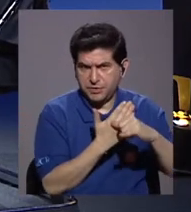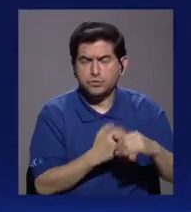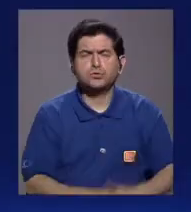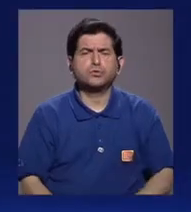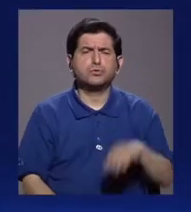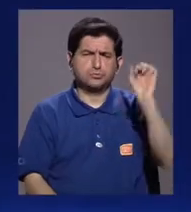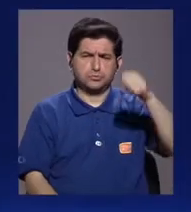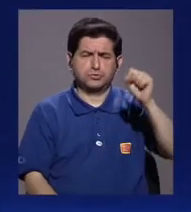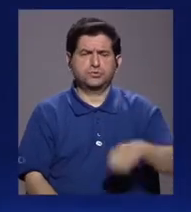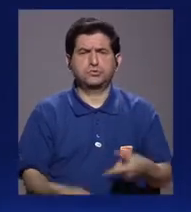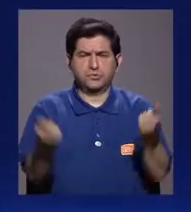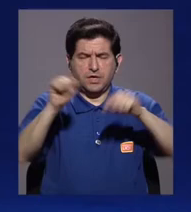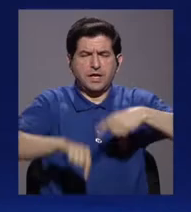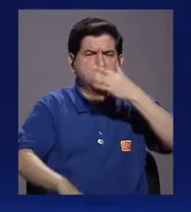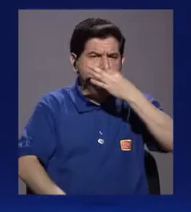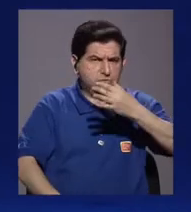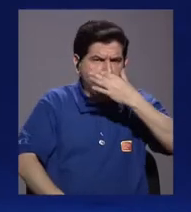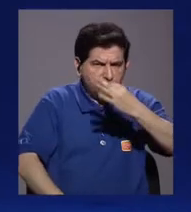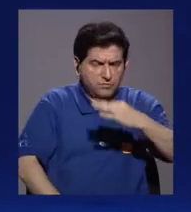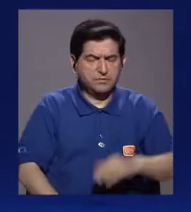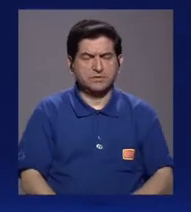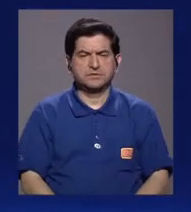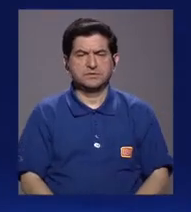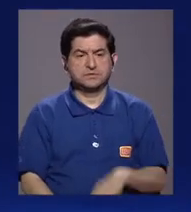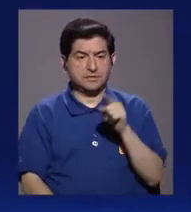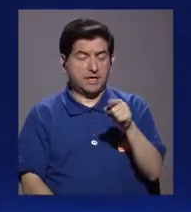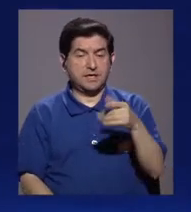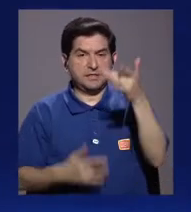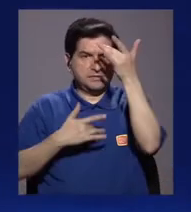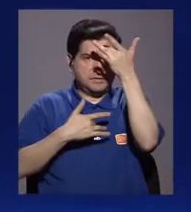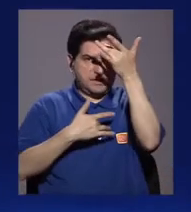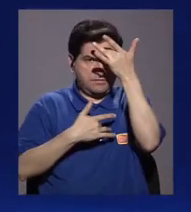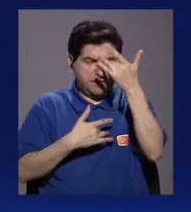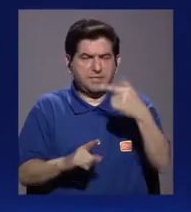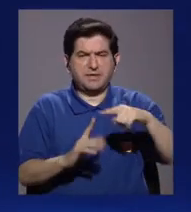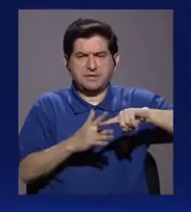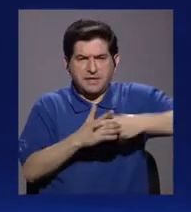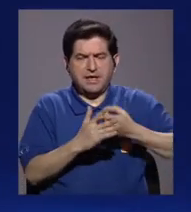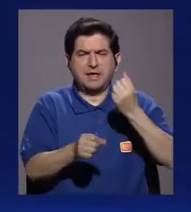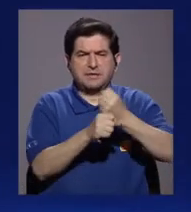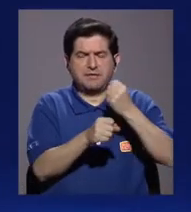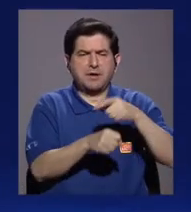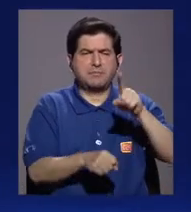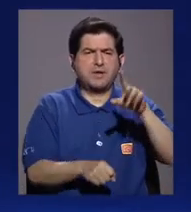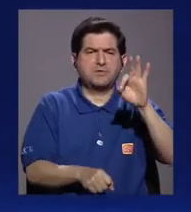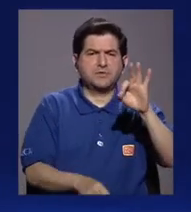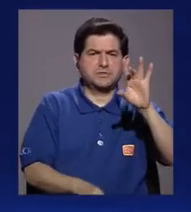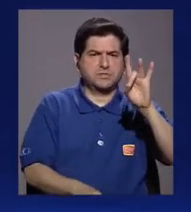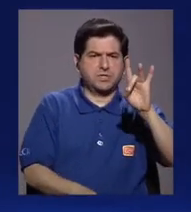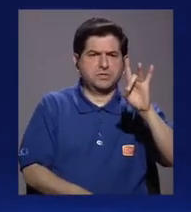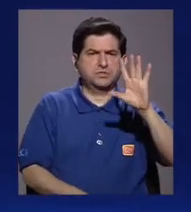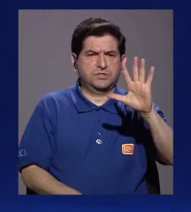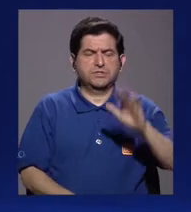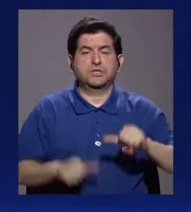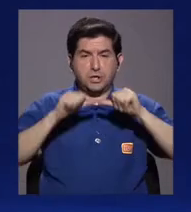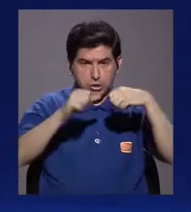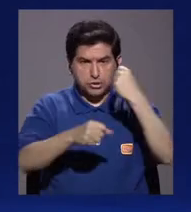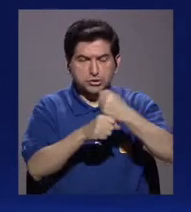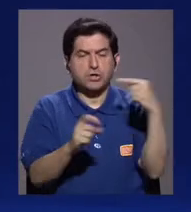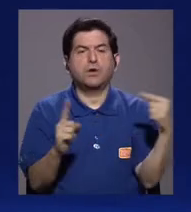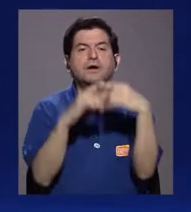proyectos si por ejemplo en el caso de la influenza que es una enfermedad en que pese a trabajar en 1985 y continúa